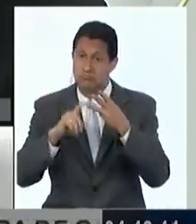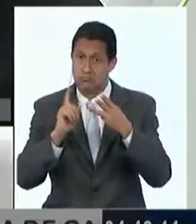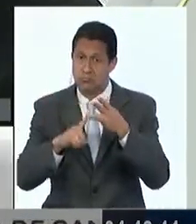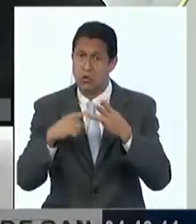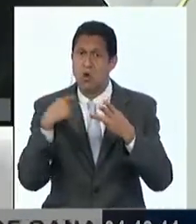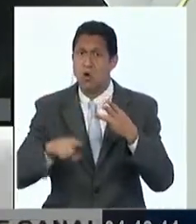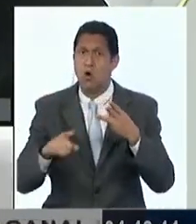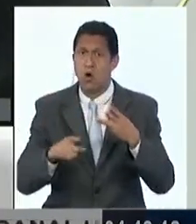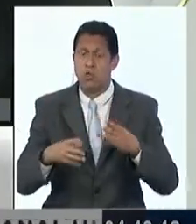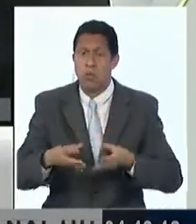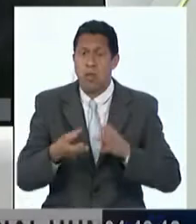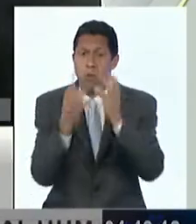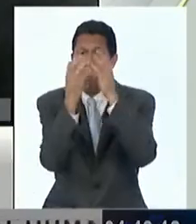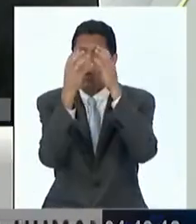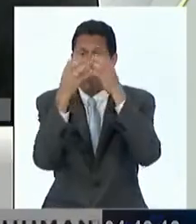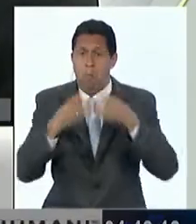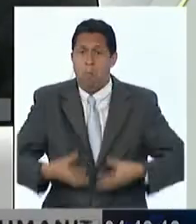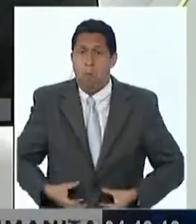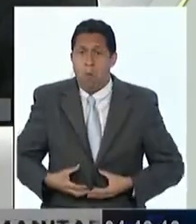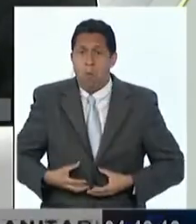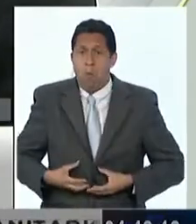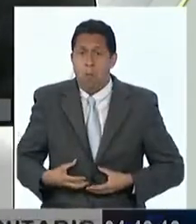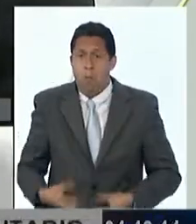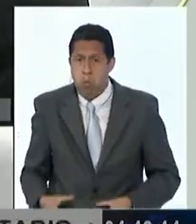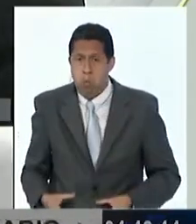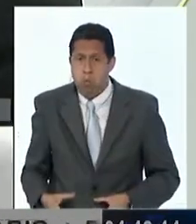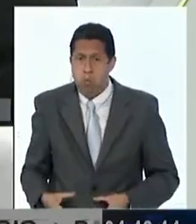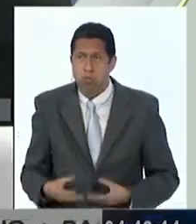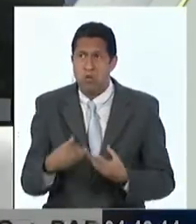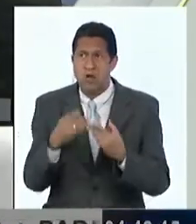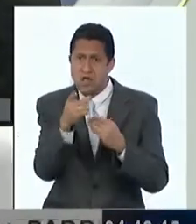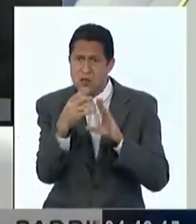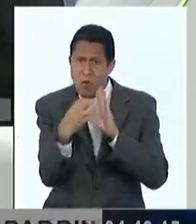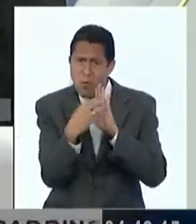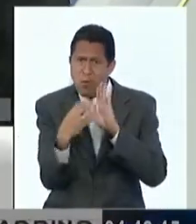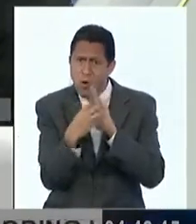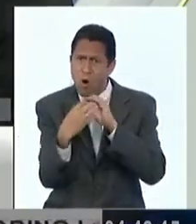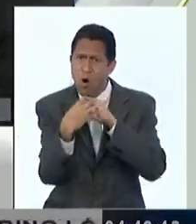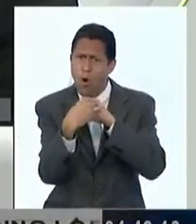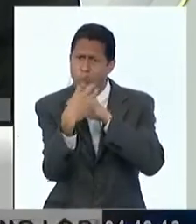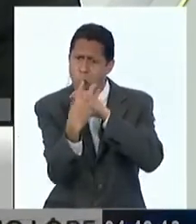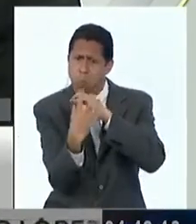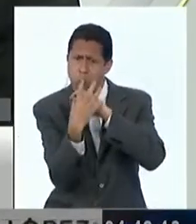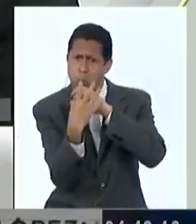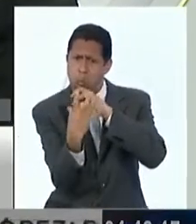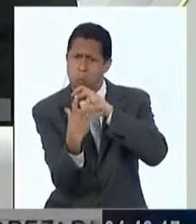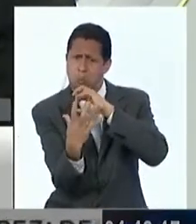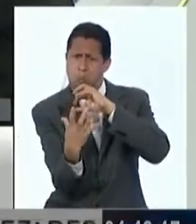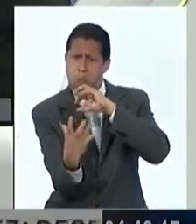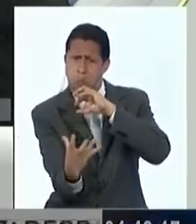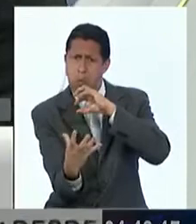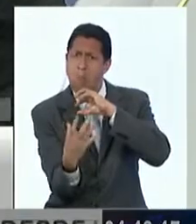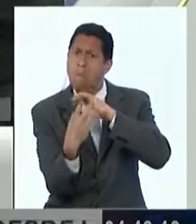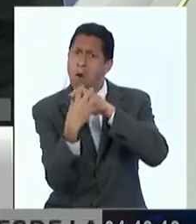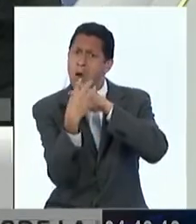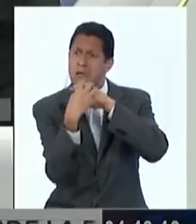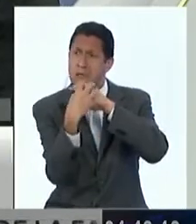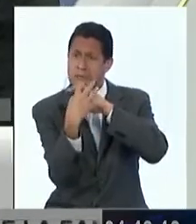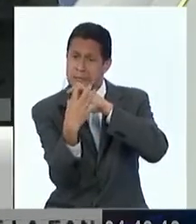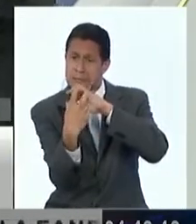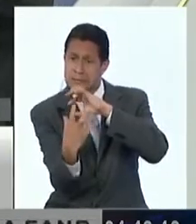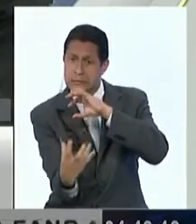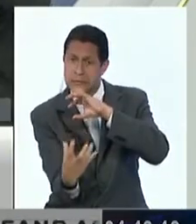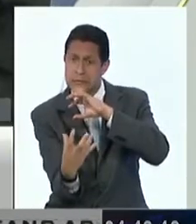prolapso de órganos pélvicos en los los miomas sus mucosas son tan grandes que desplazan